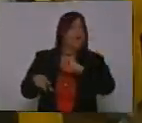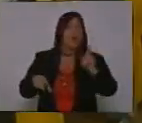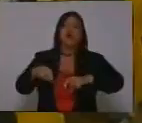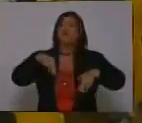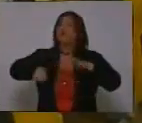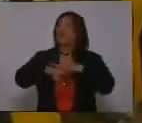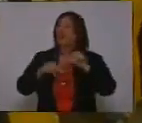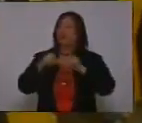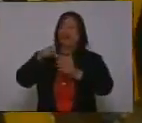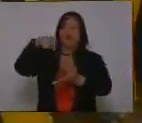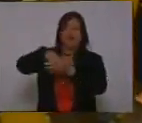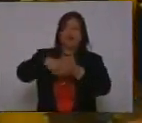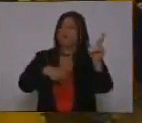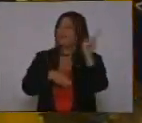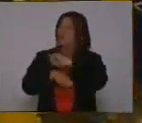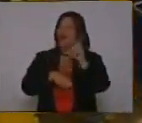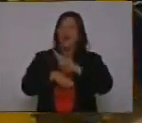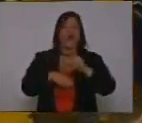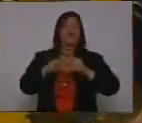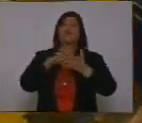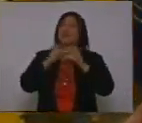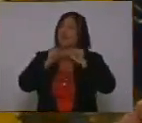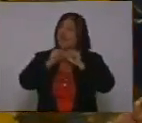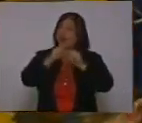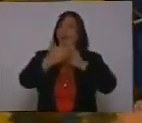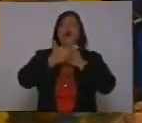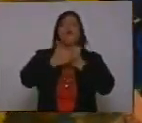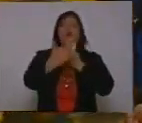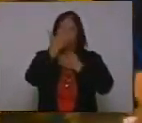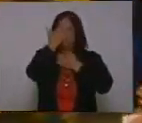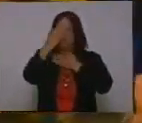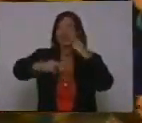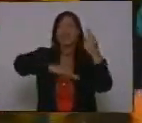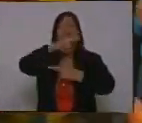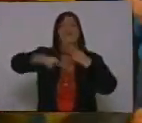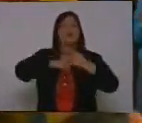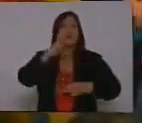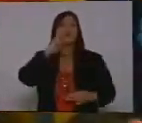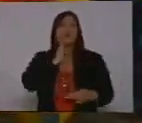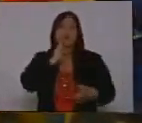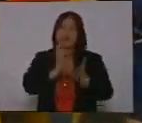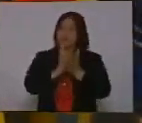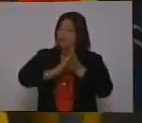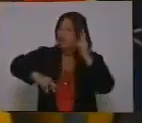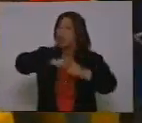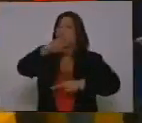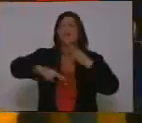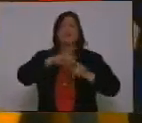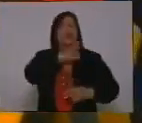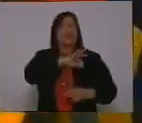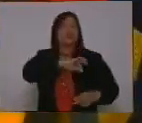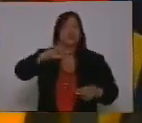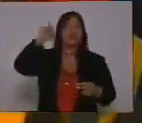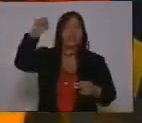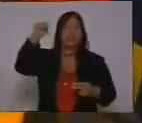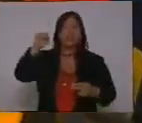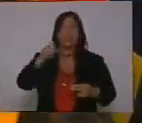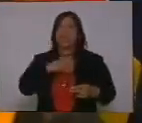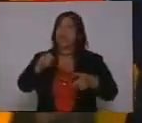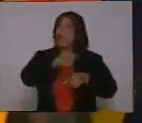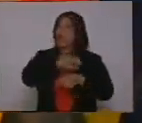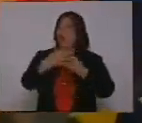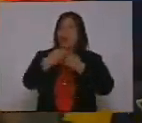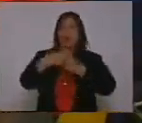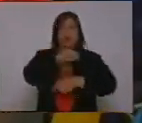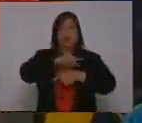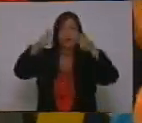no nos obligaremos, nosotros saldremos al frente con la revolución bolivariana, con la revolución socialista, con el legado de